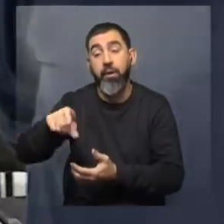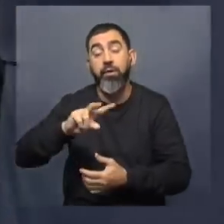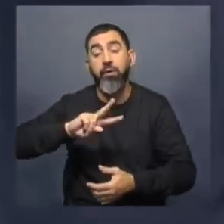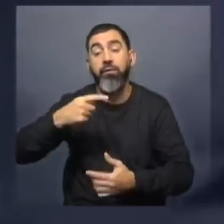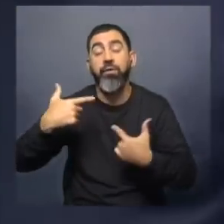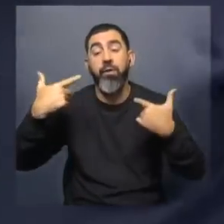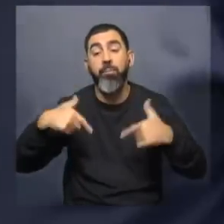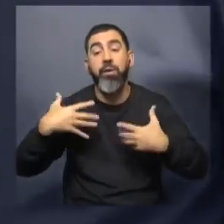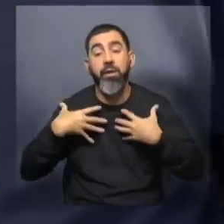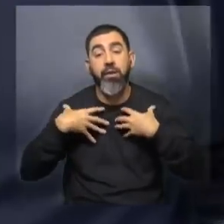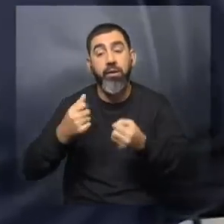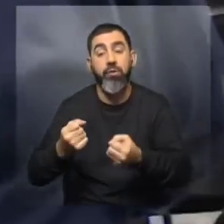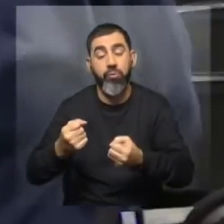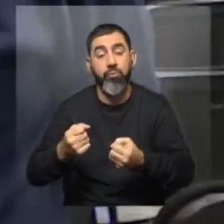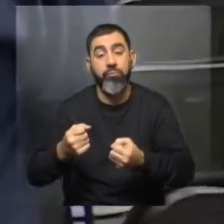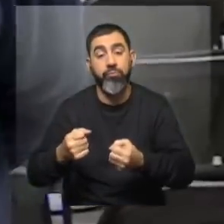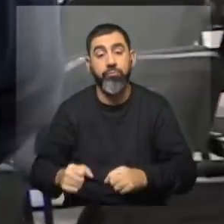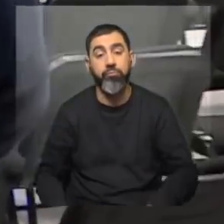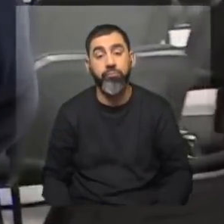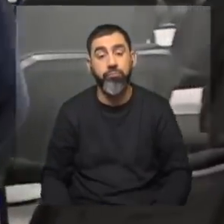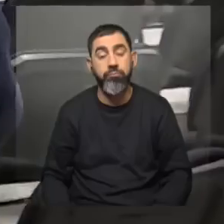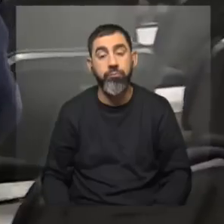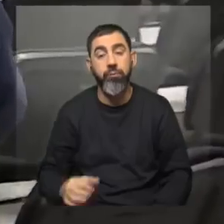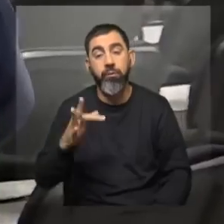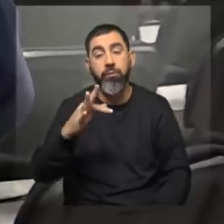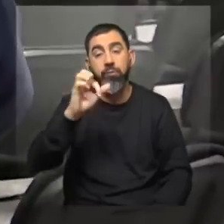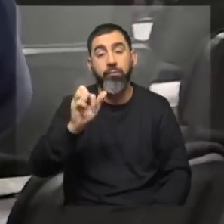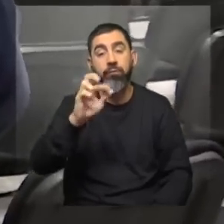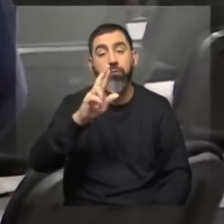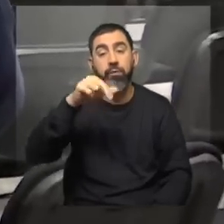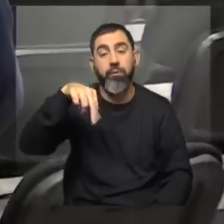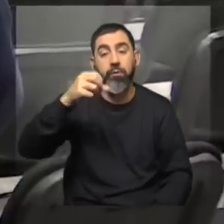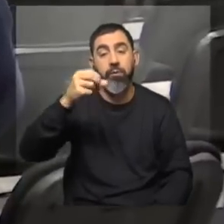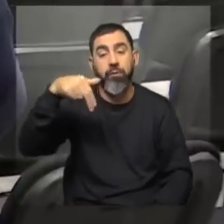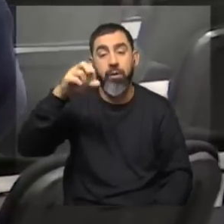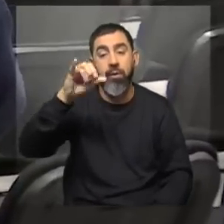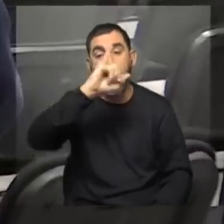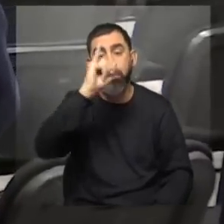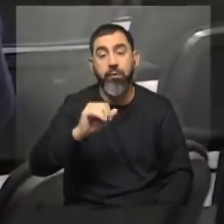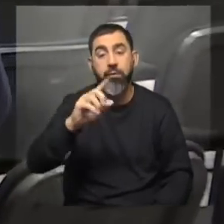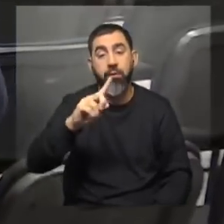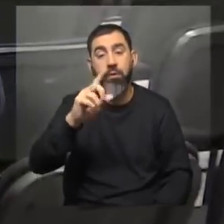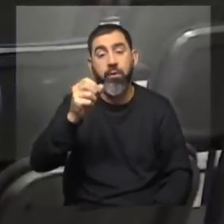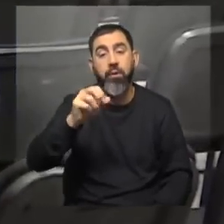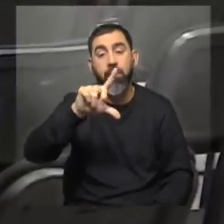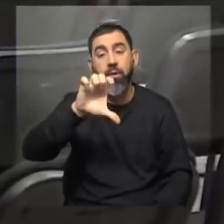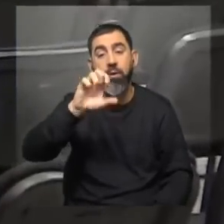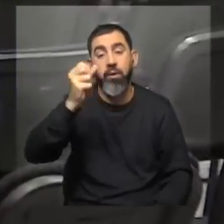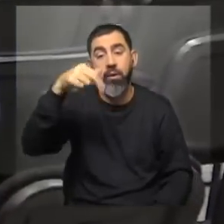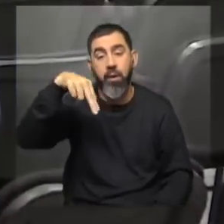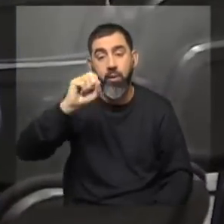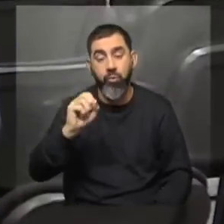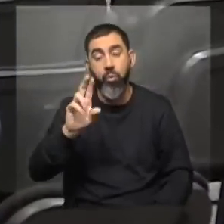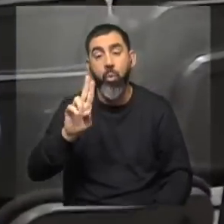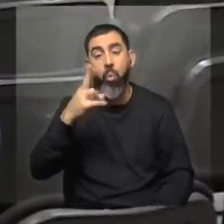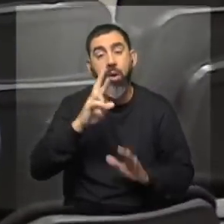de salud de nuestro país Miguel Fernández Galeano bueno decíamos posicionó nuestro país como referencia